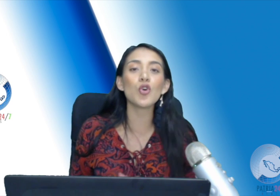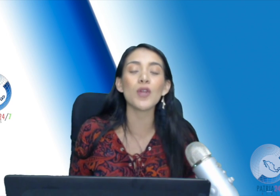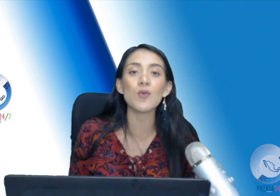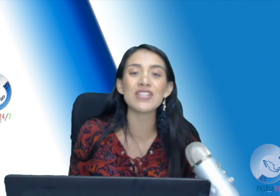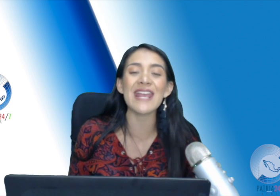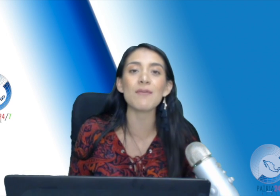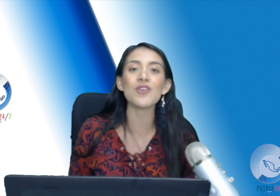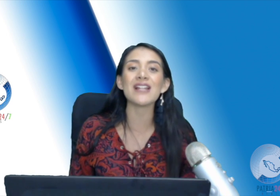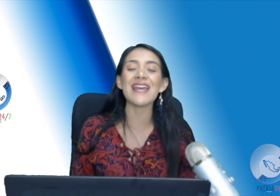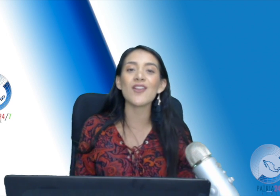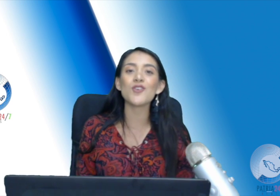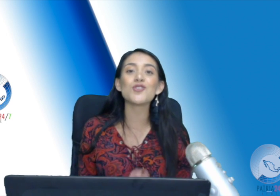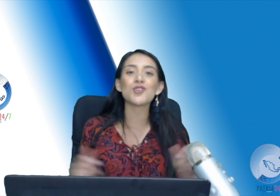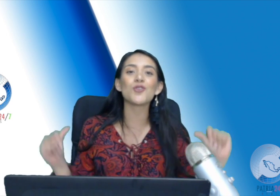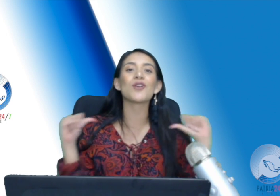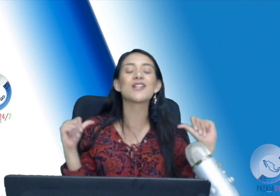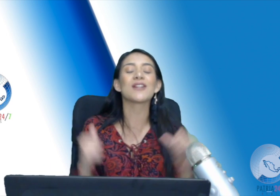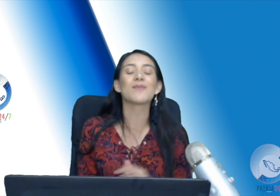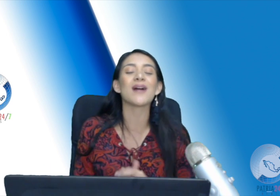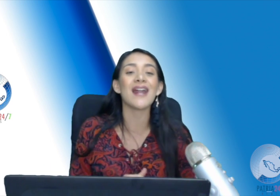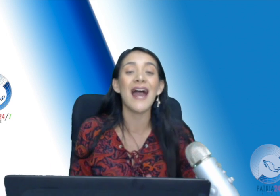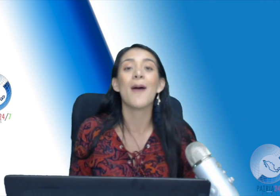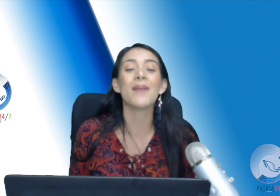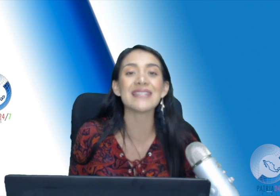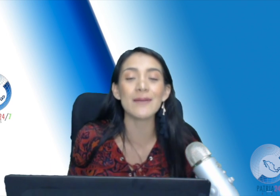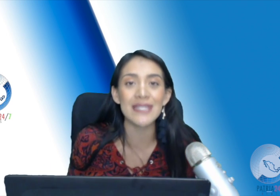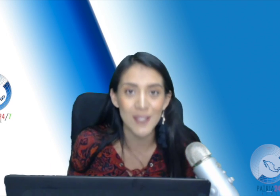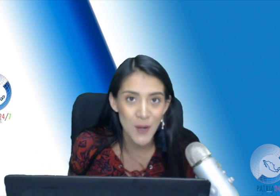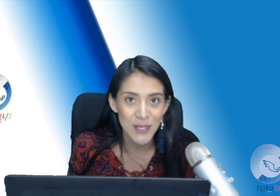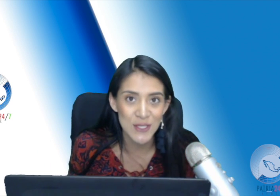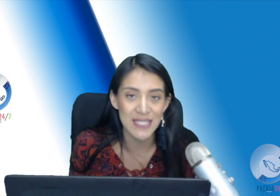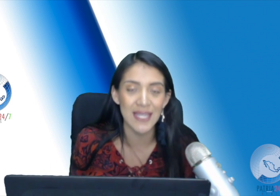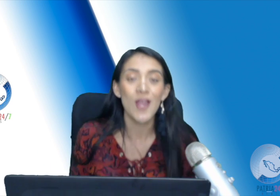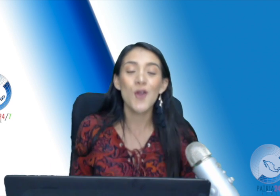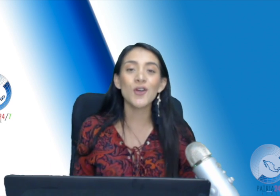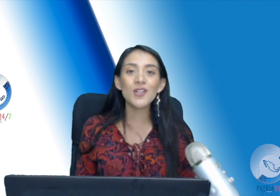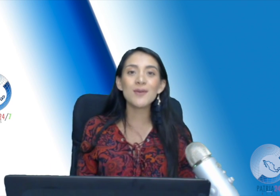con esto concluimos el video del día de hoy. Yo soy Juncal Solano para Patria